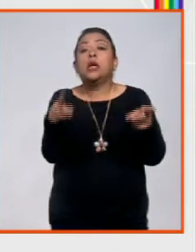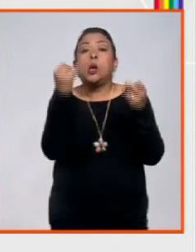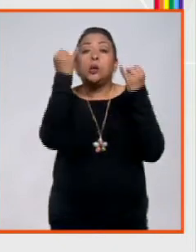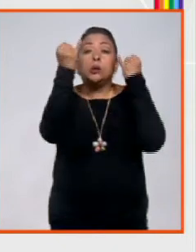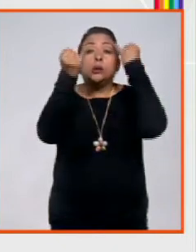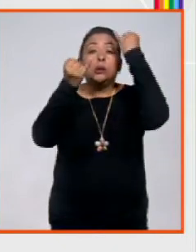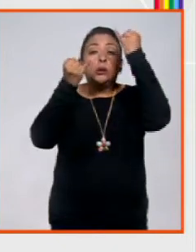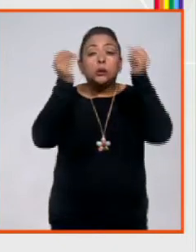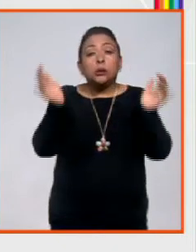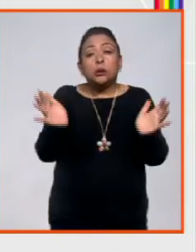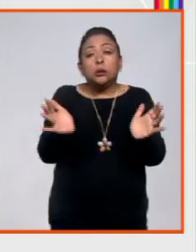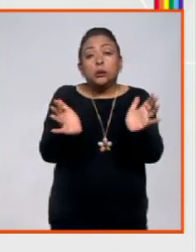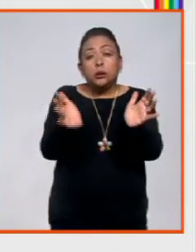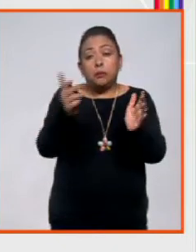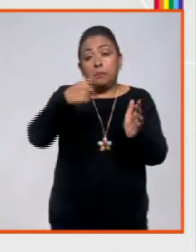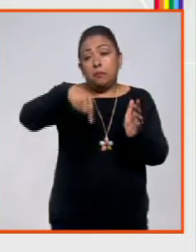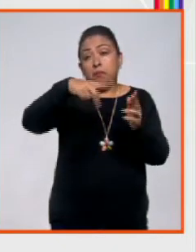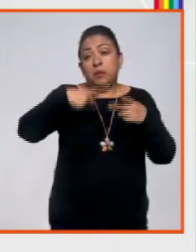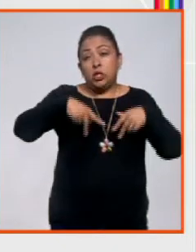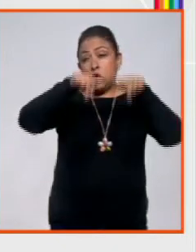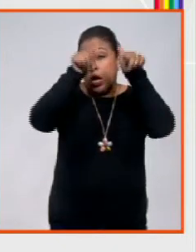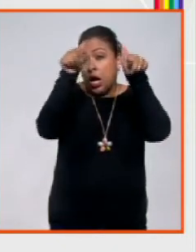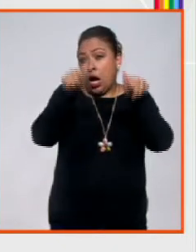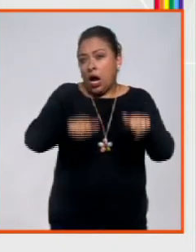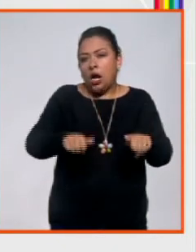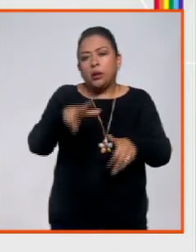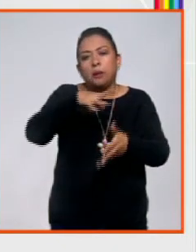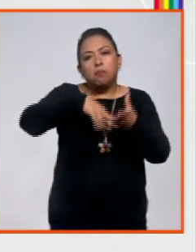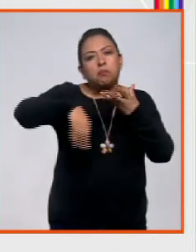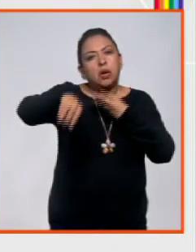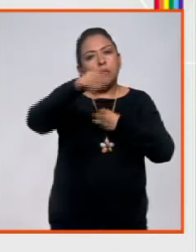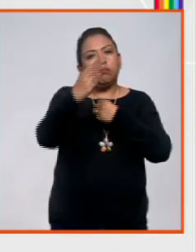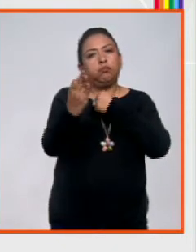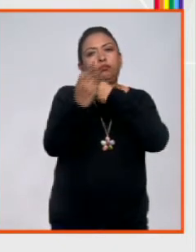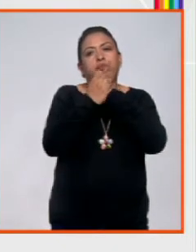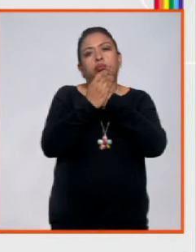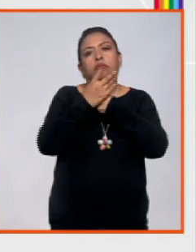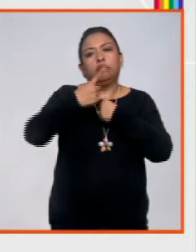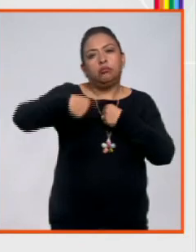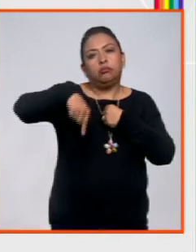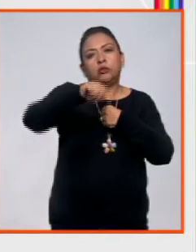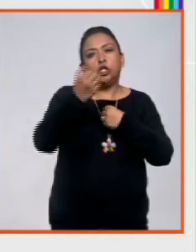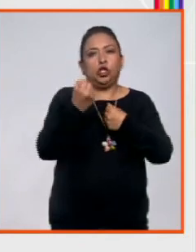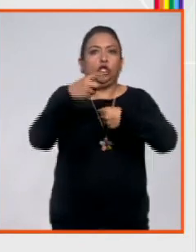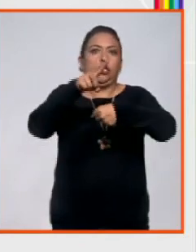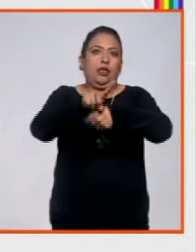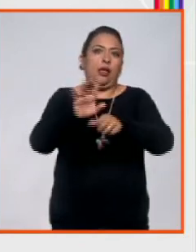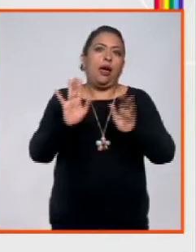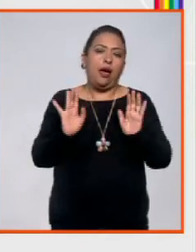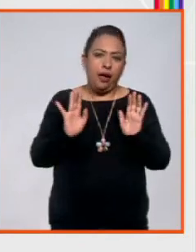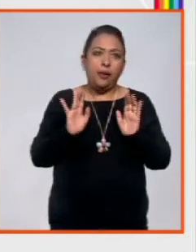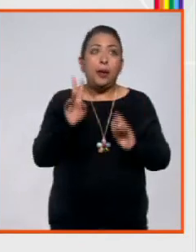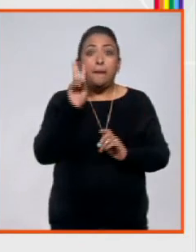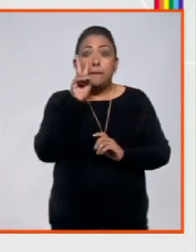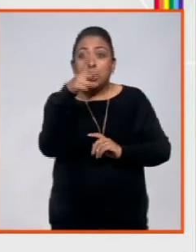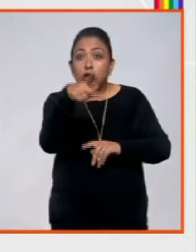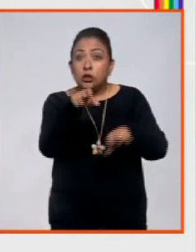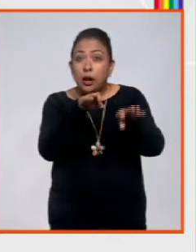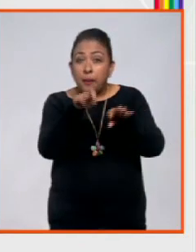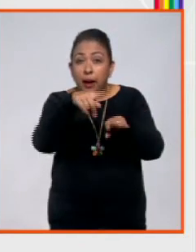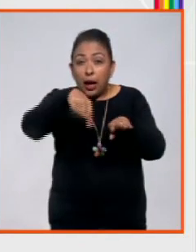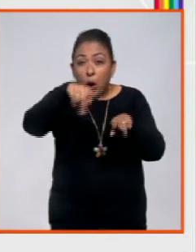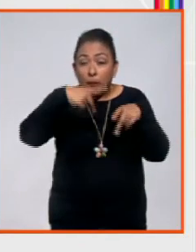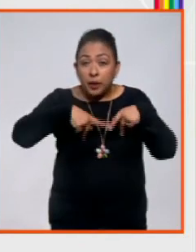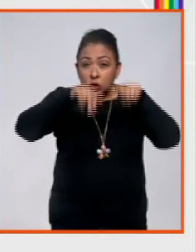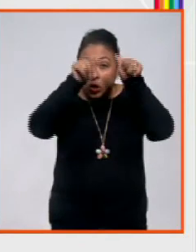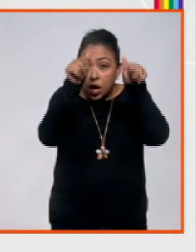creatividad de todos nuestros artistas que finalmente reditúen el bien también de la propia sociedad se ha ver el trabajo de los artistas